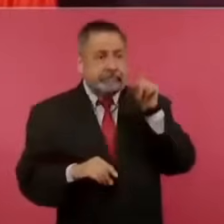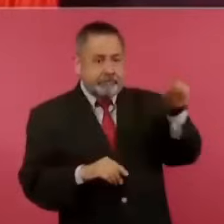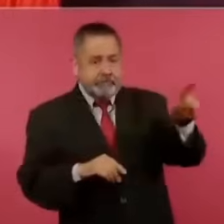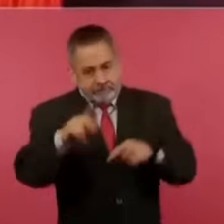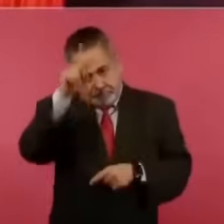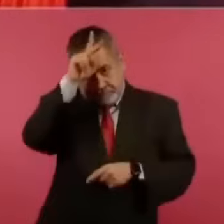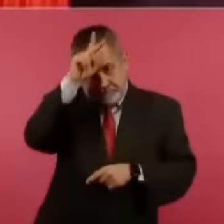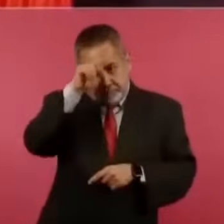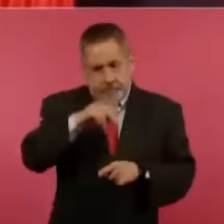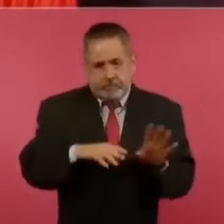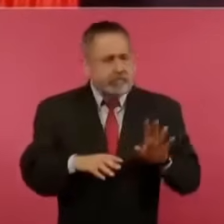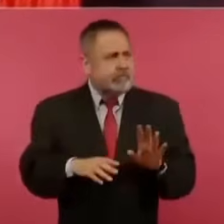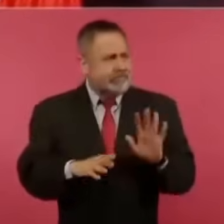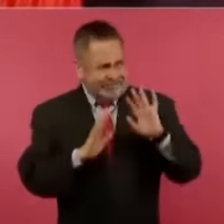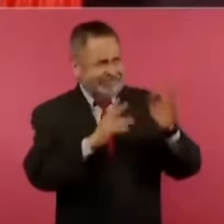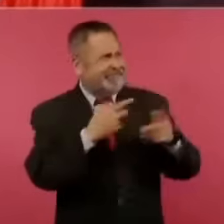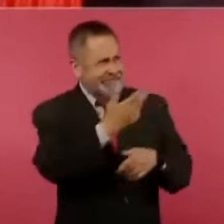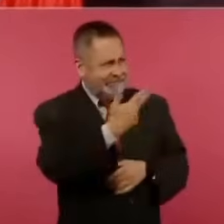ya tenemos el acuerdo